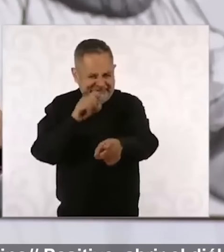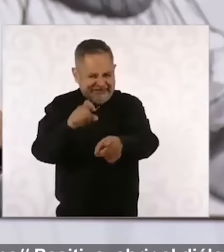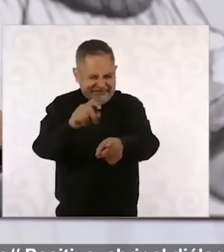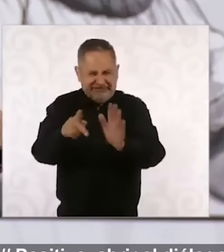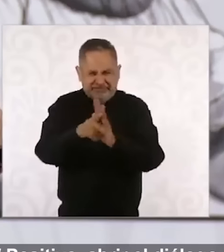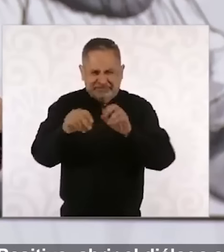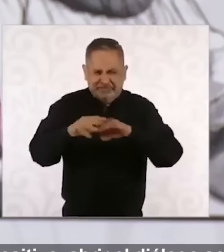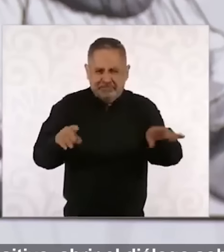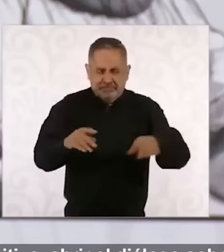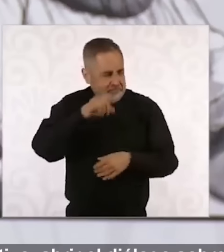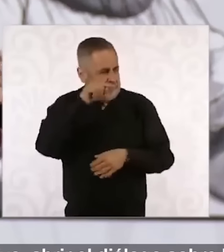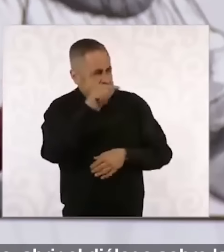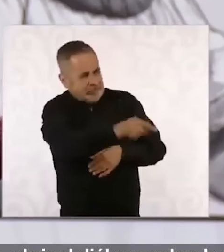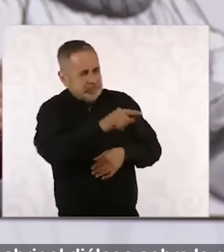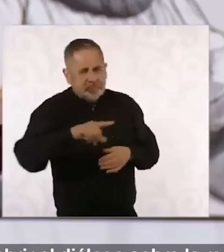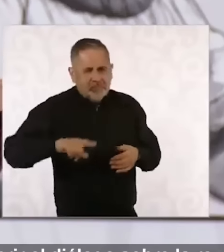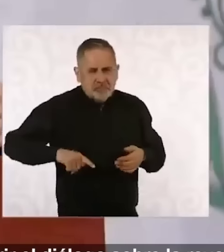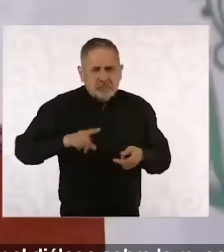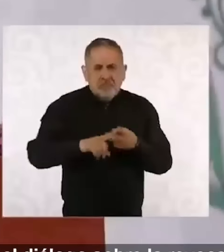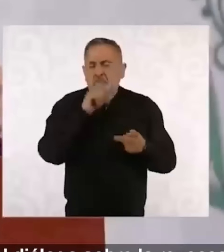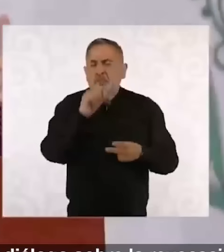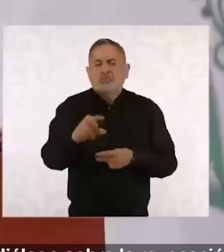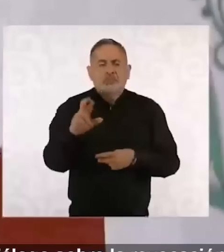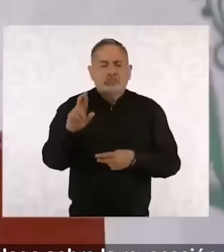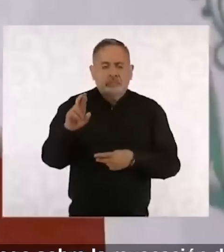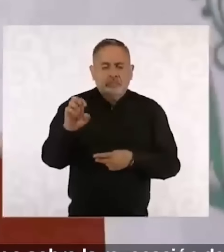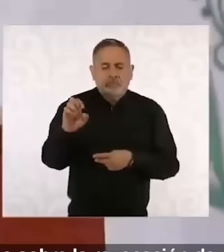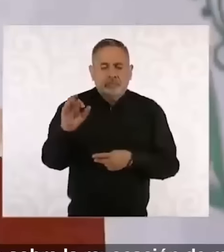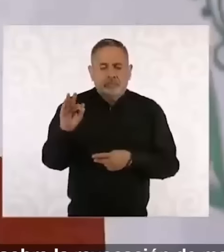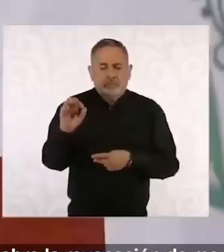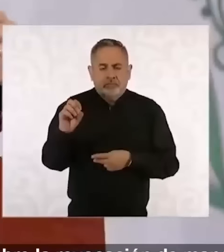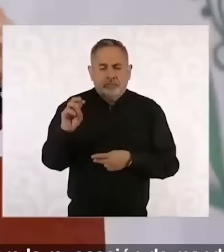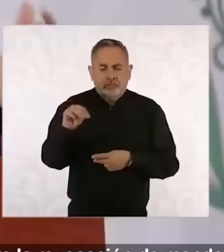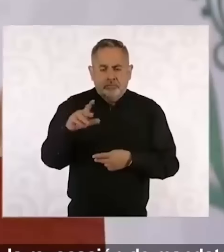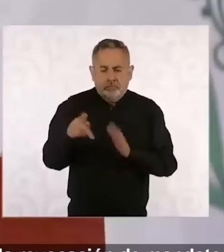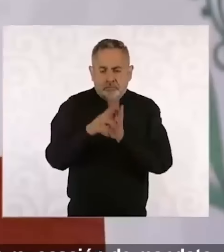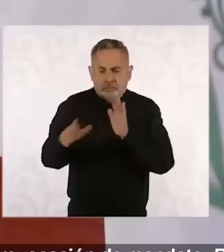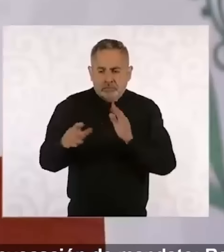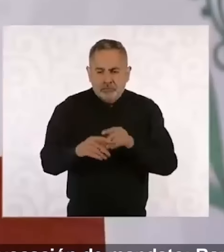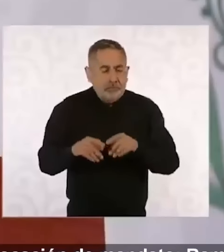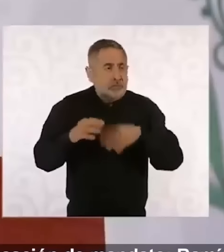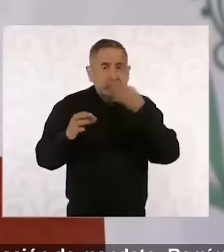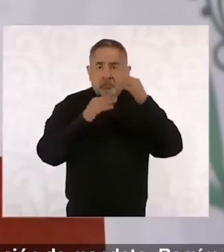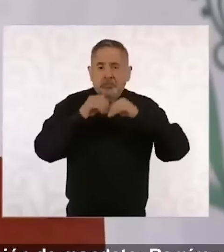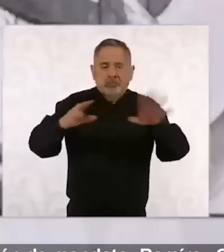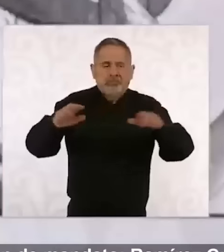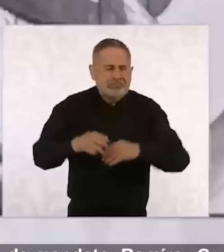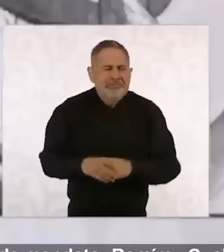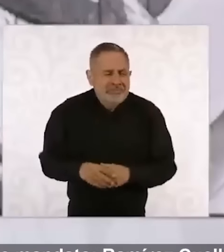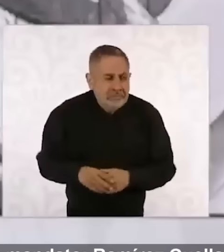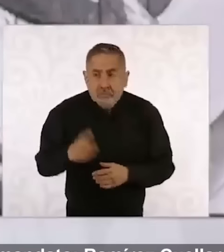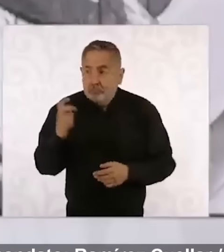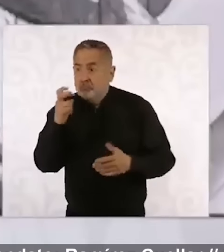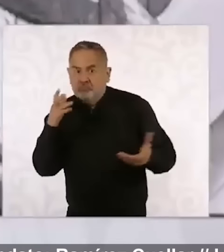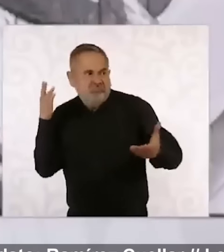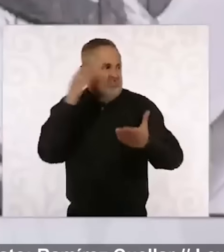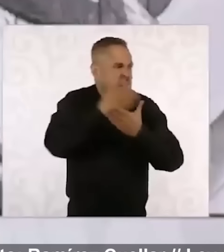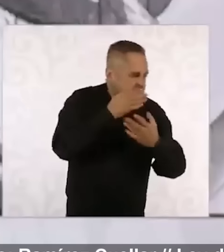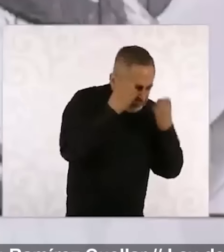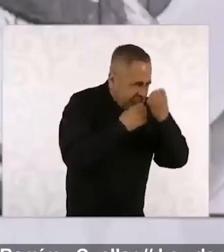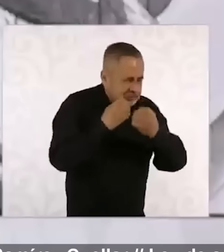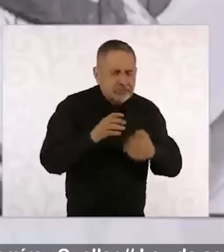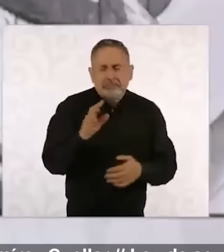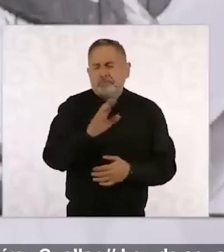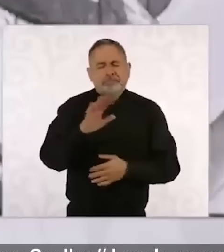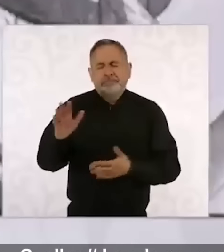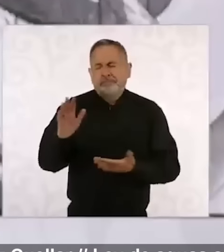grupo empresarial, a Reforma también lo dijeron, que si habían ido por una nota que habían sacado, no tiene nada que ver con eso. Son